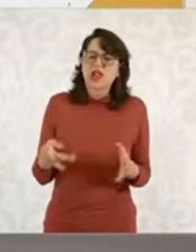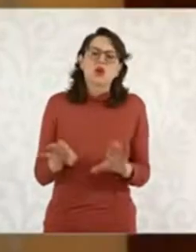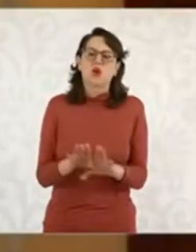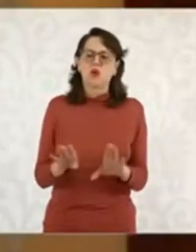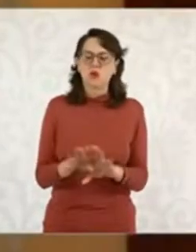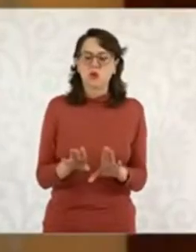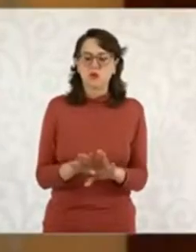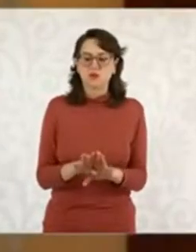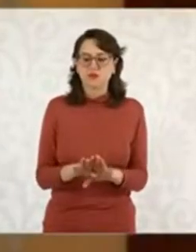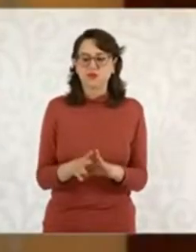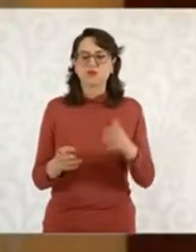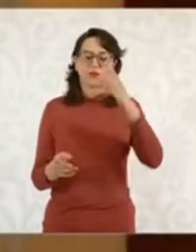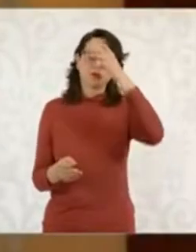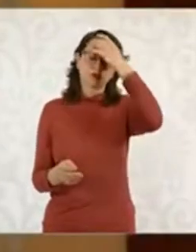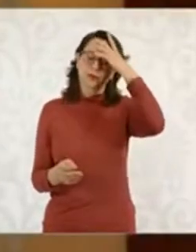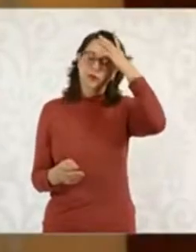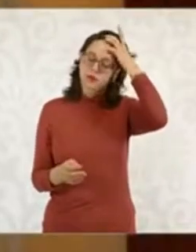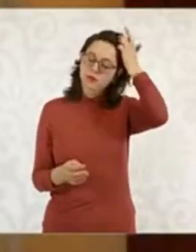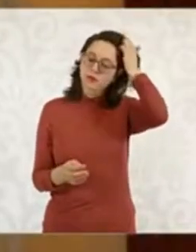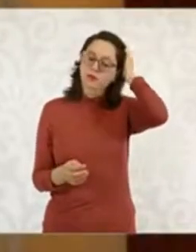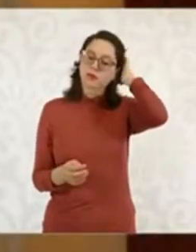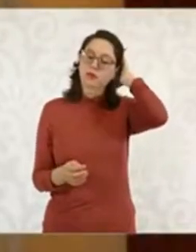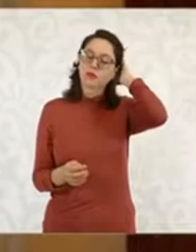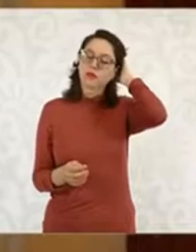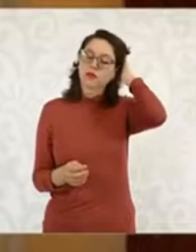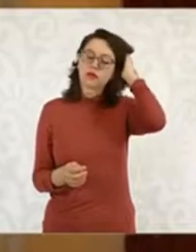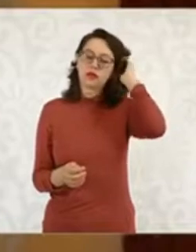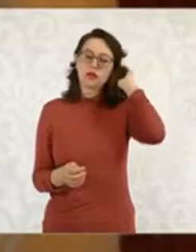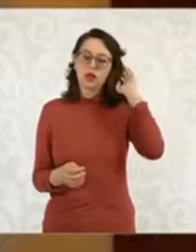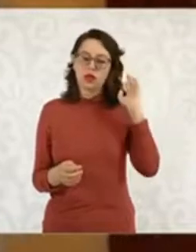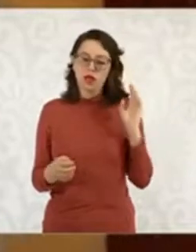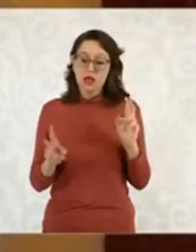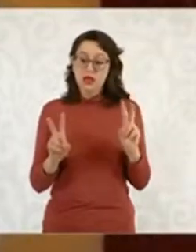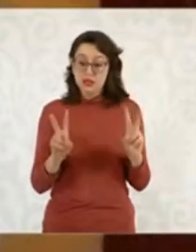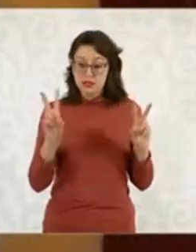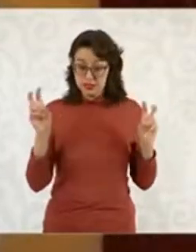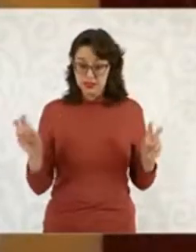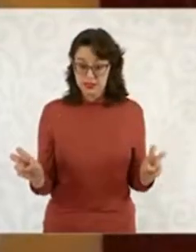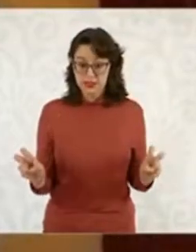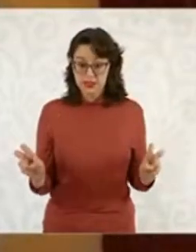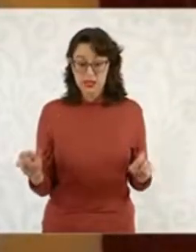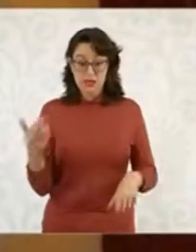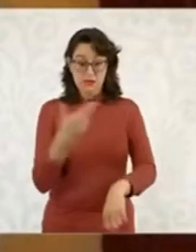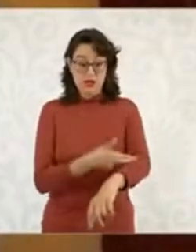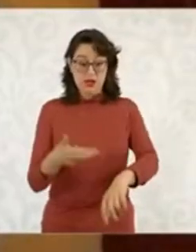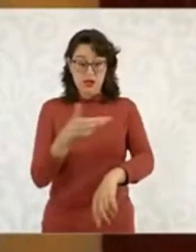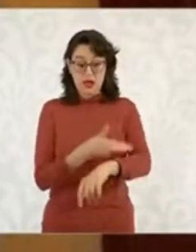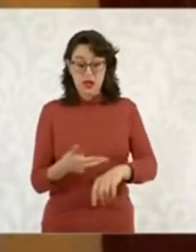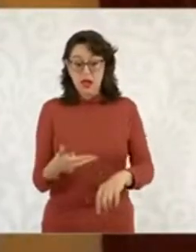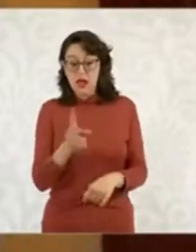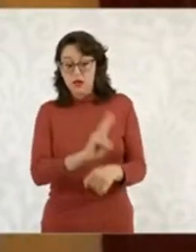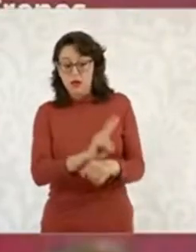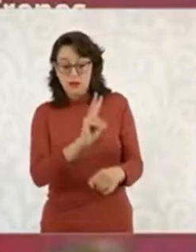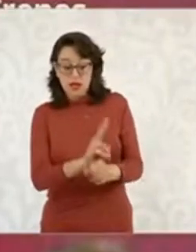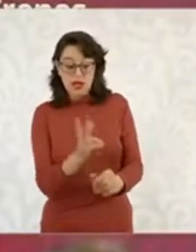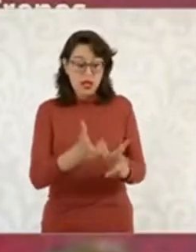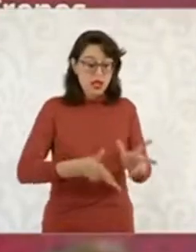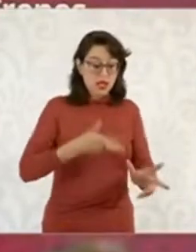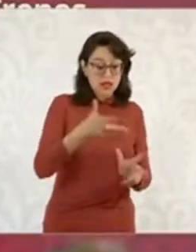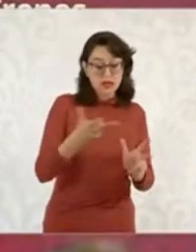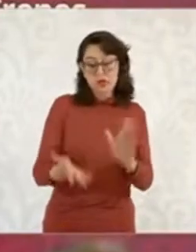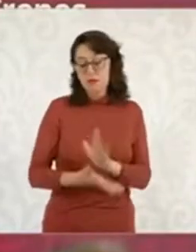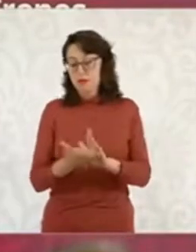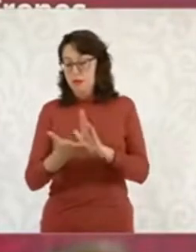Históricamente, las atribuciones a las que me refería ahorita, que tiene que ver con la regulación de las concesiones existentes y la